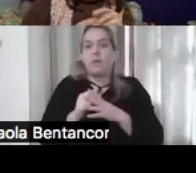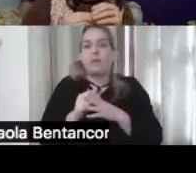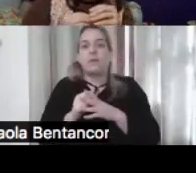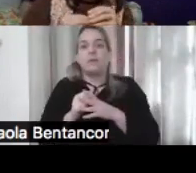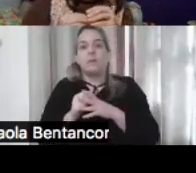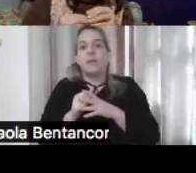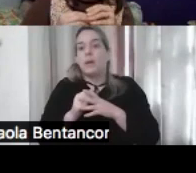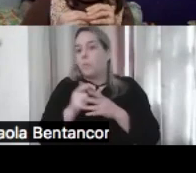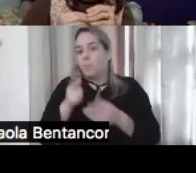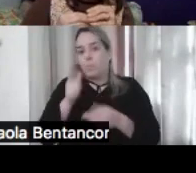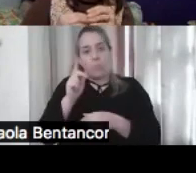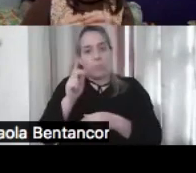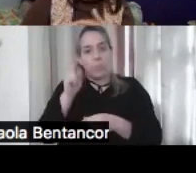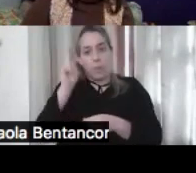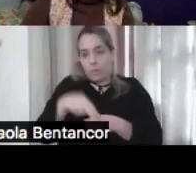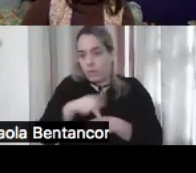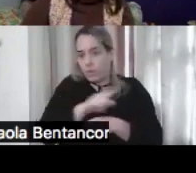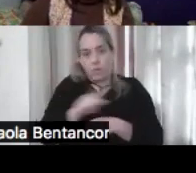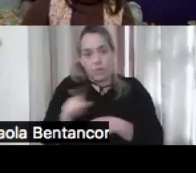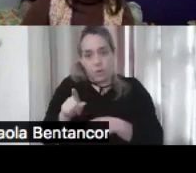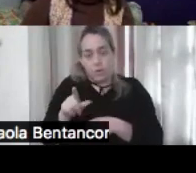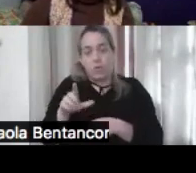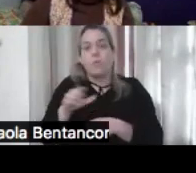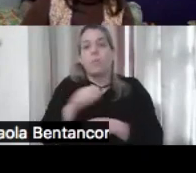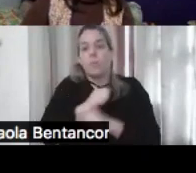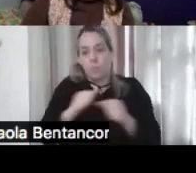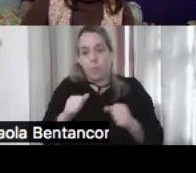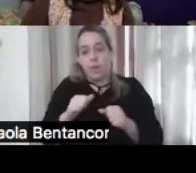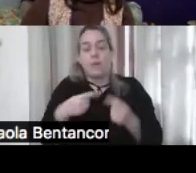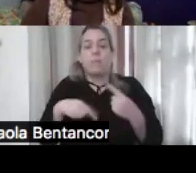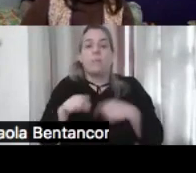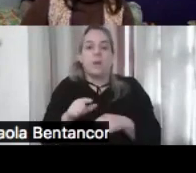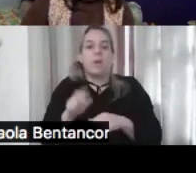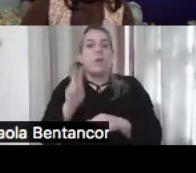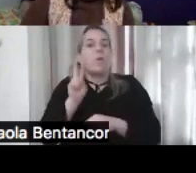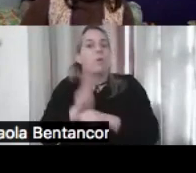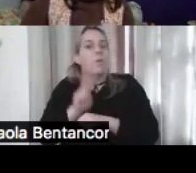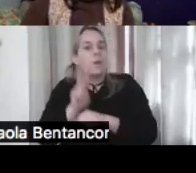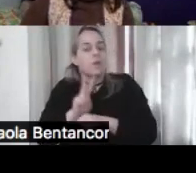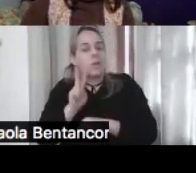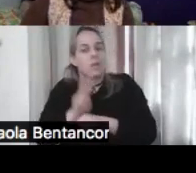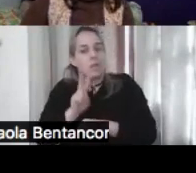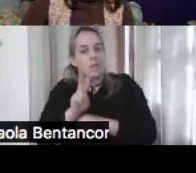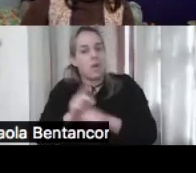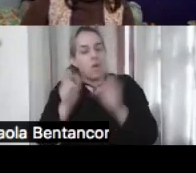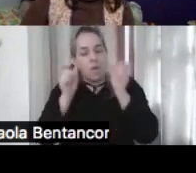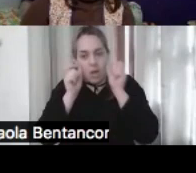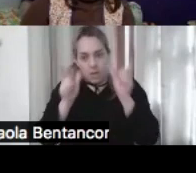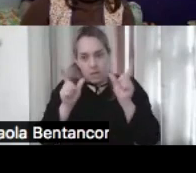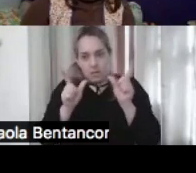el amamantamiento, sobre todo de niños pequeños dentro de un portabebé, pero